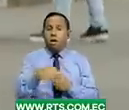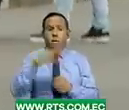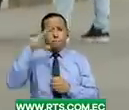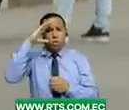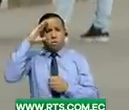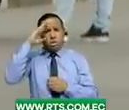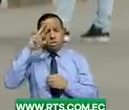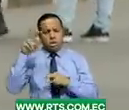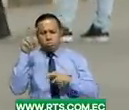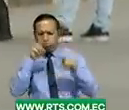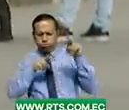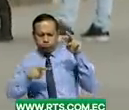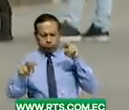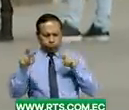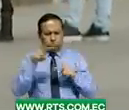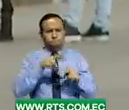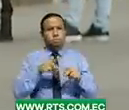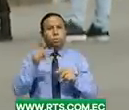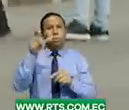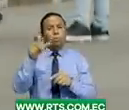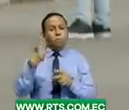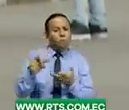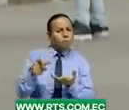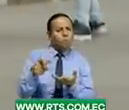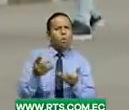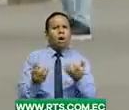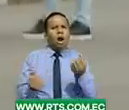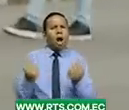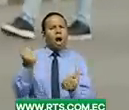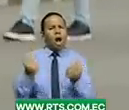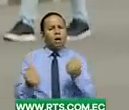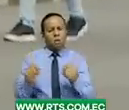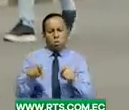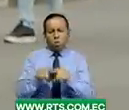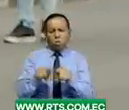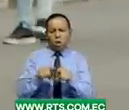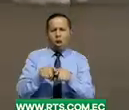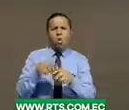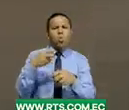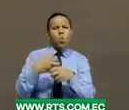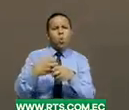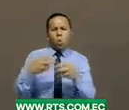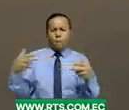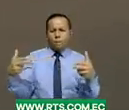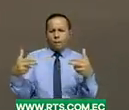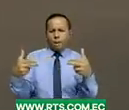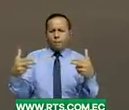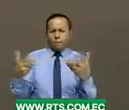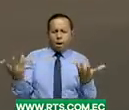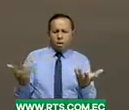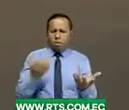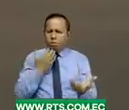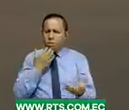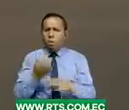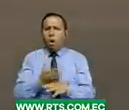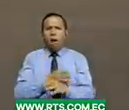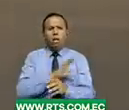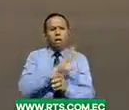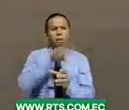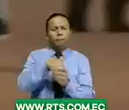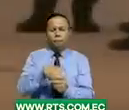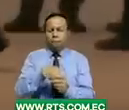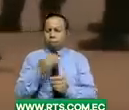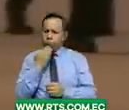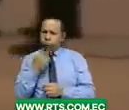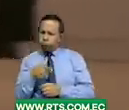criminalística inspeccionaron un automóvil con características de blindaje sin placas, en el que se habría movilizado la víctima. En la parte